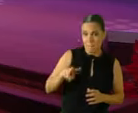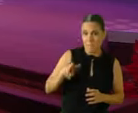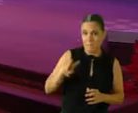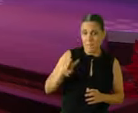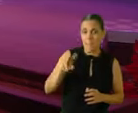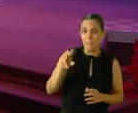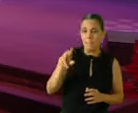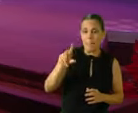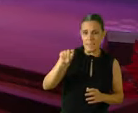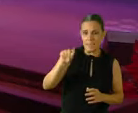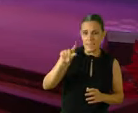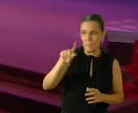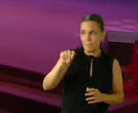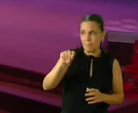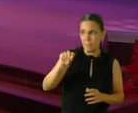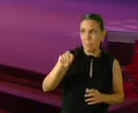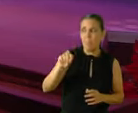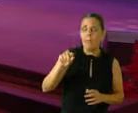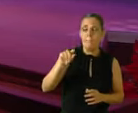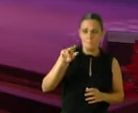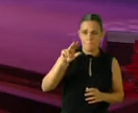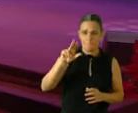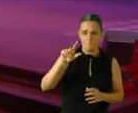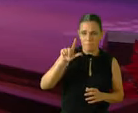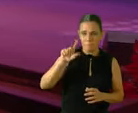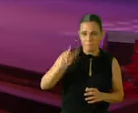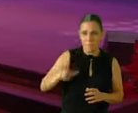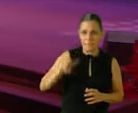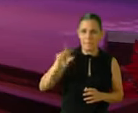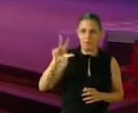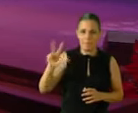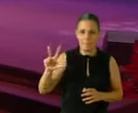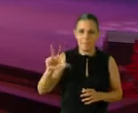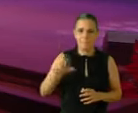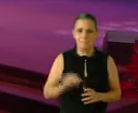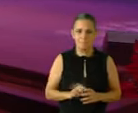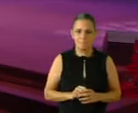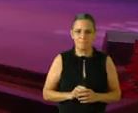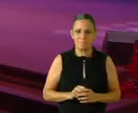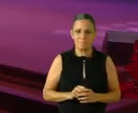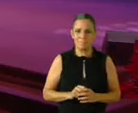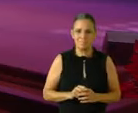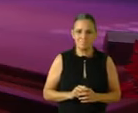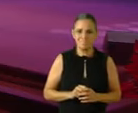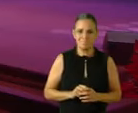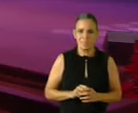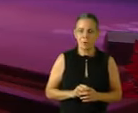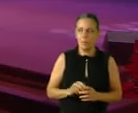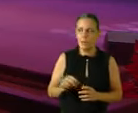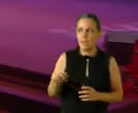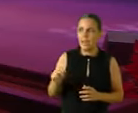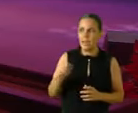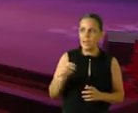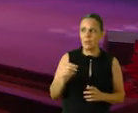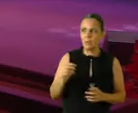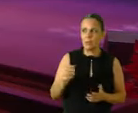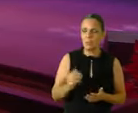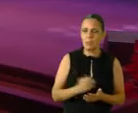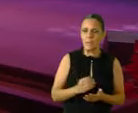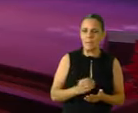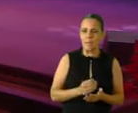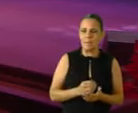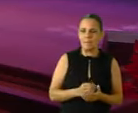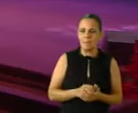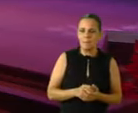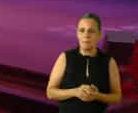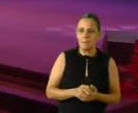Ya Edgardo, y Pastor Edgardo y Pastora dijo, no, yo para el otro voy, sí. Escúcheme bien. Este